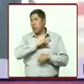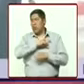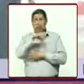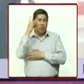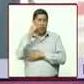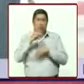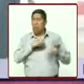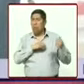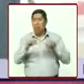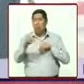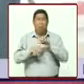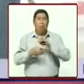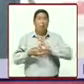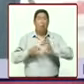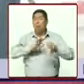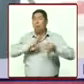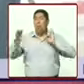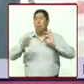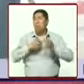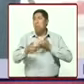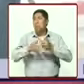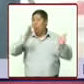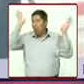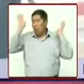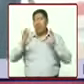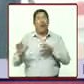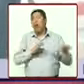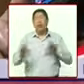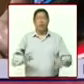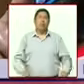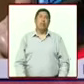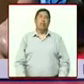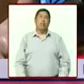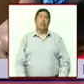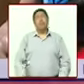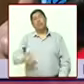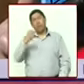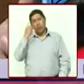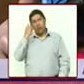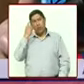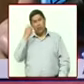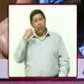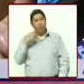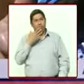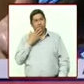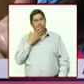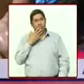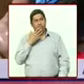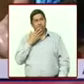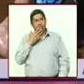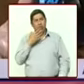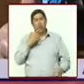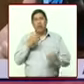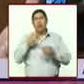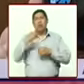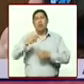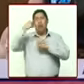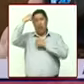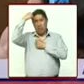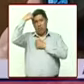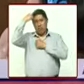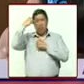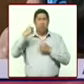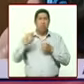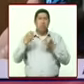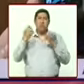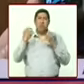hace y deshace a su antojo con la institucionalidad democrática de este país. Entendemos que prácticamente al movimiento al socialismo nunca